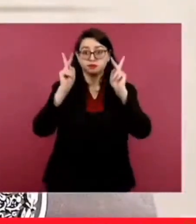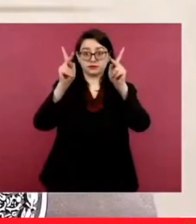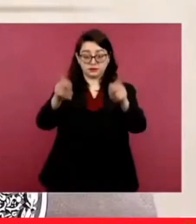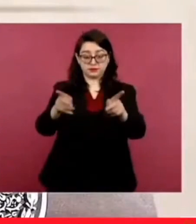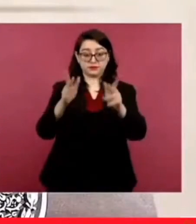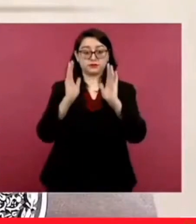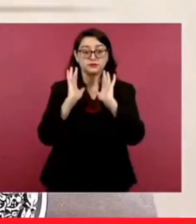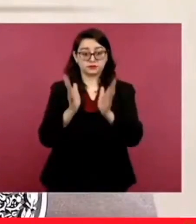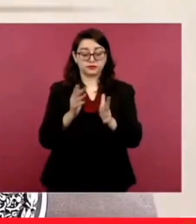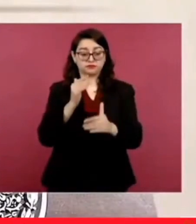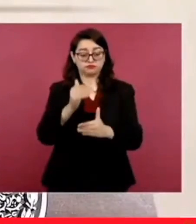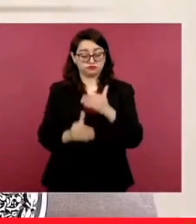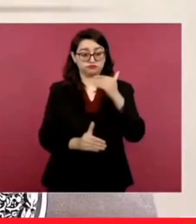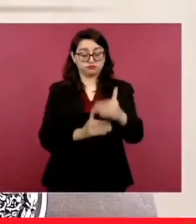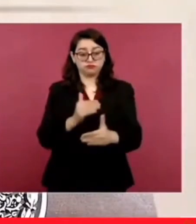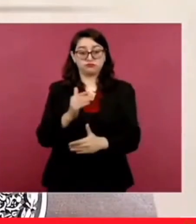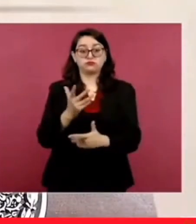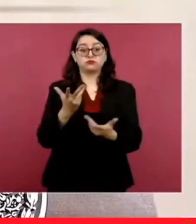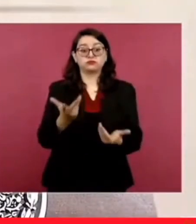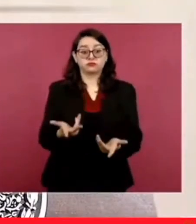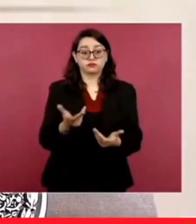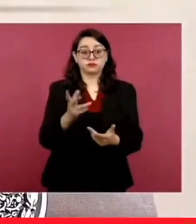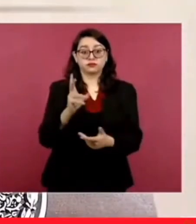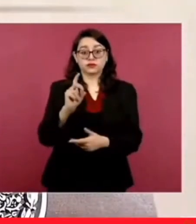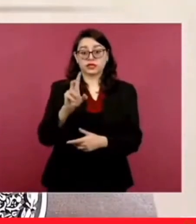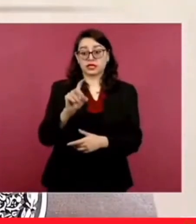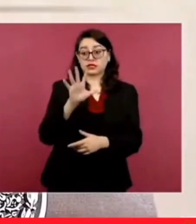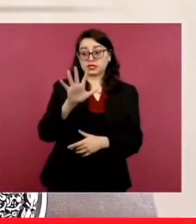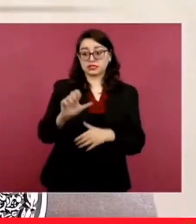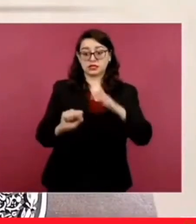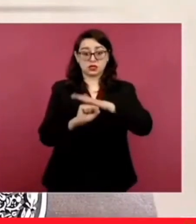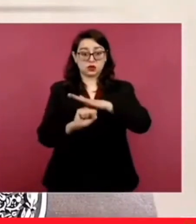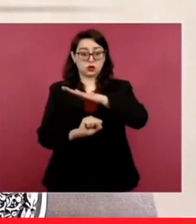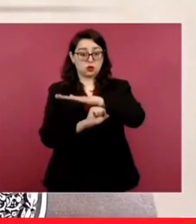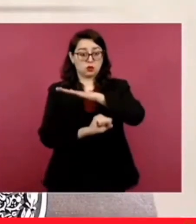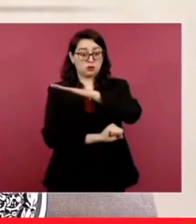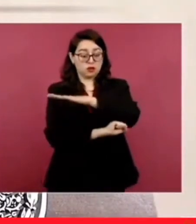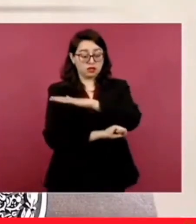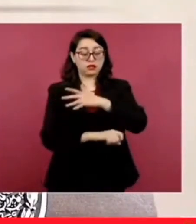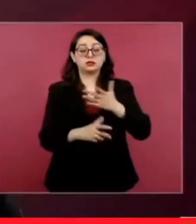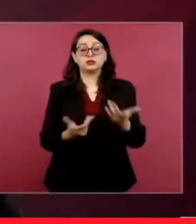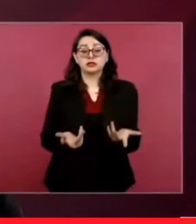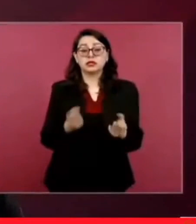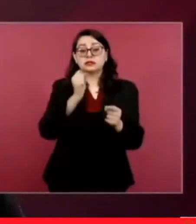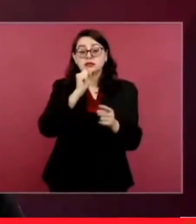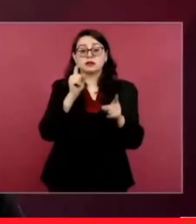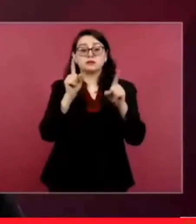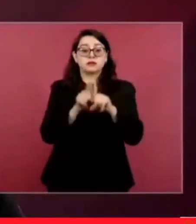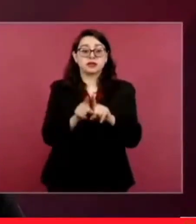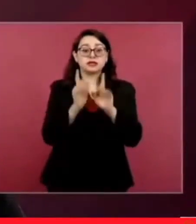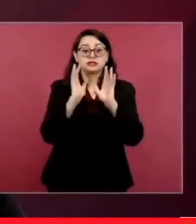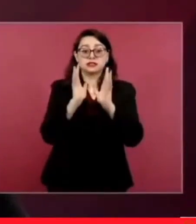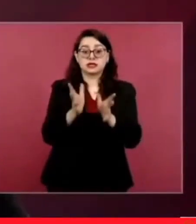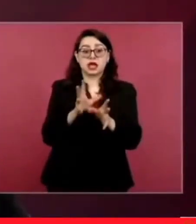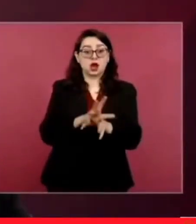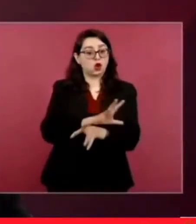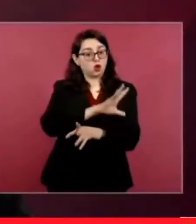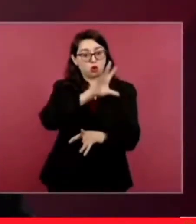pilas, dos zapatas coladas, así como 17 traves metálicas ya en sitio fabricadas. Y ya se cuenta con la totalidad del